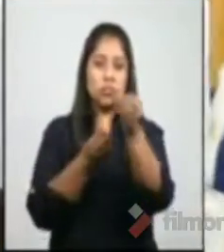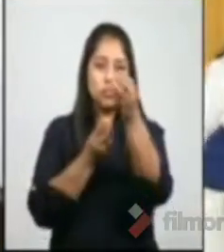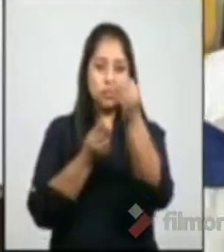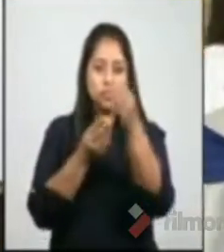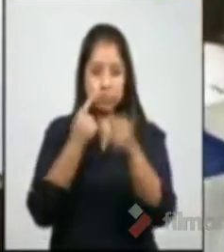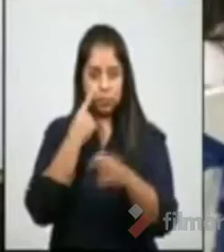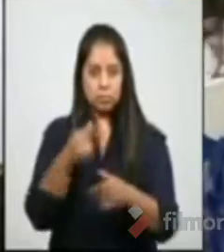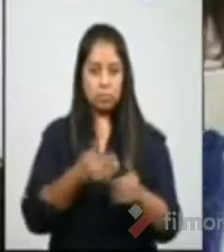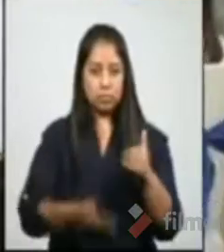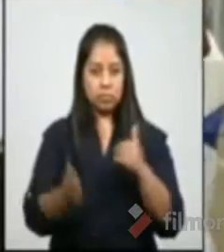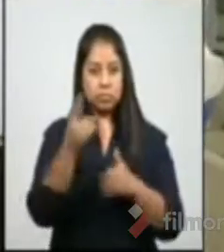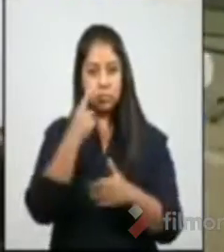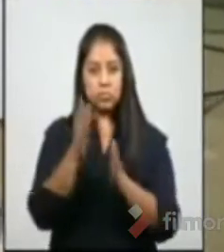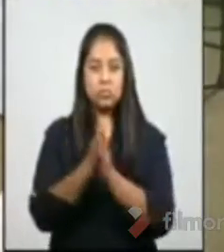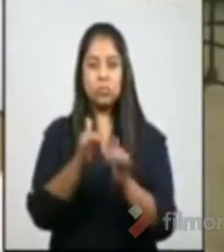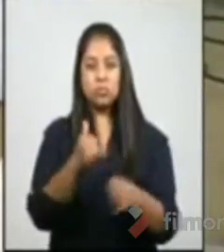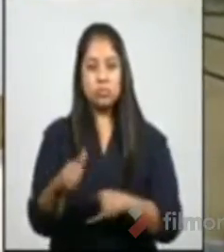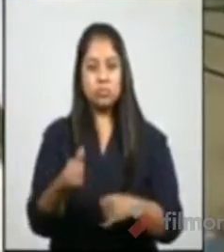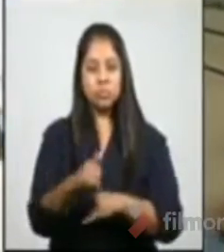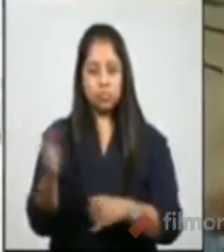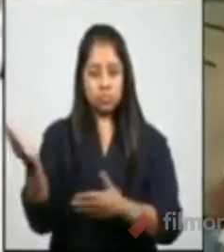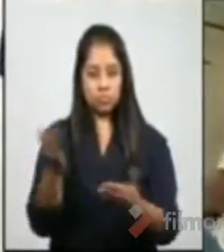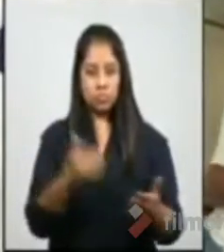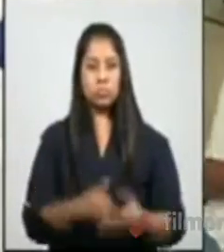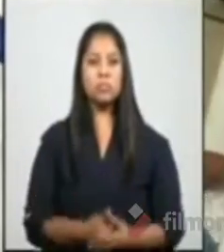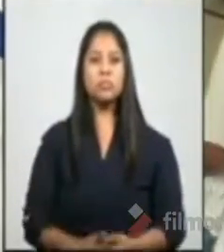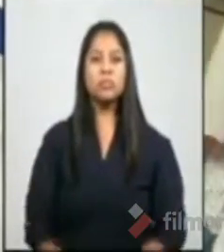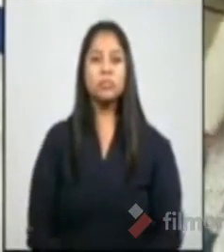inaugurar. Ingeniero, por favor, recibámoslo con un fuerte aplauso.